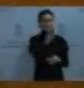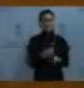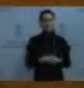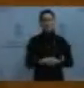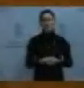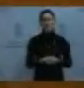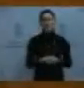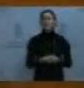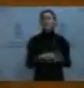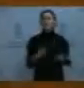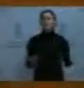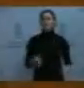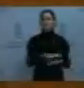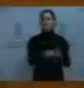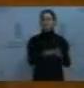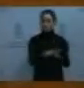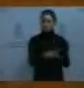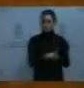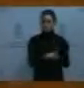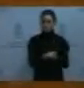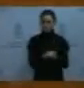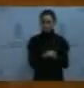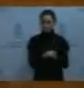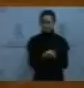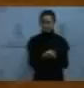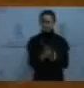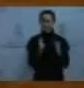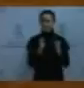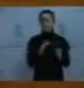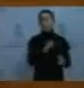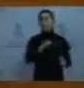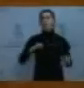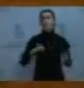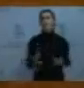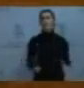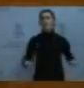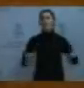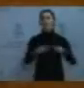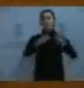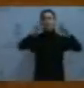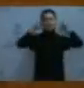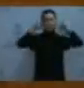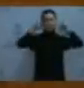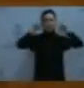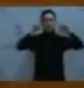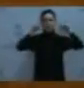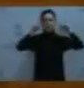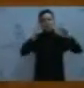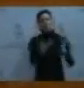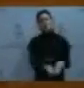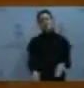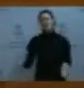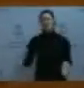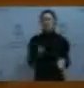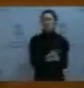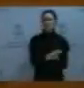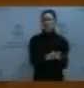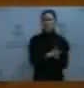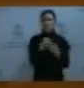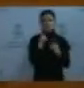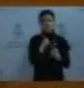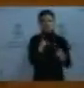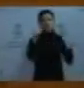Con respecto a las necesidades de la enseñanza privada concertada, vamos, le vuelvo a insistir que, por vez primera,